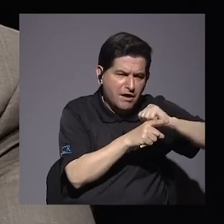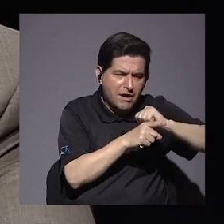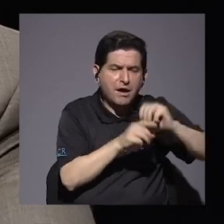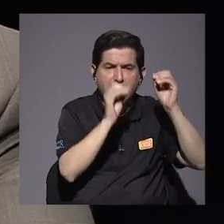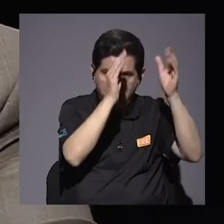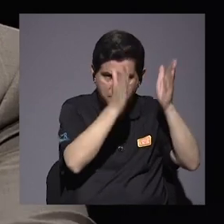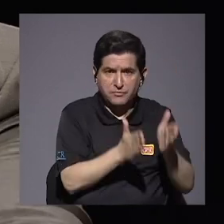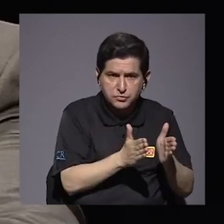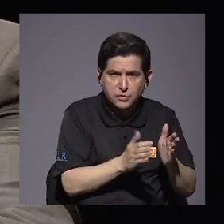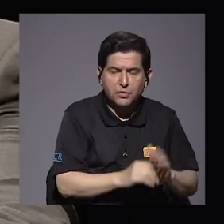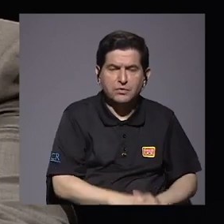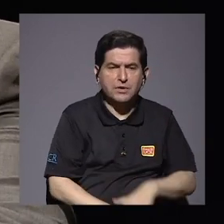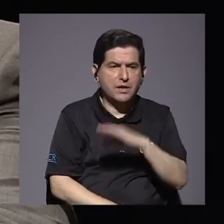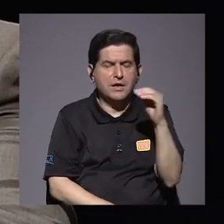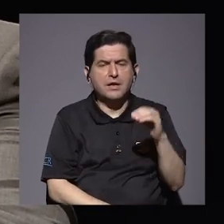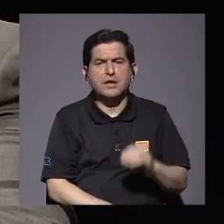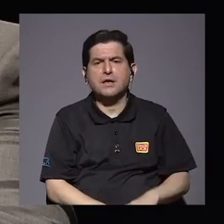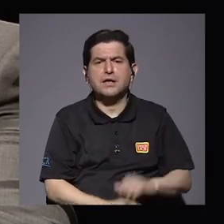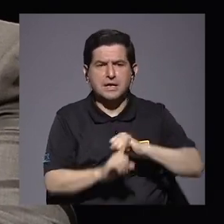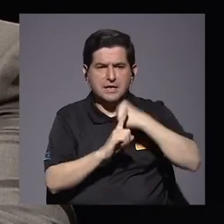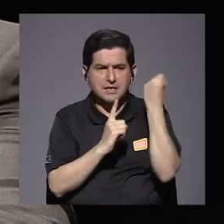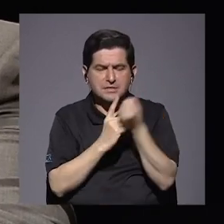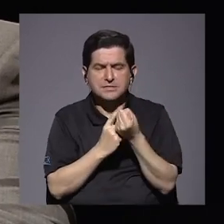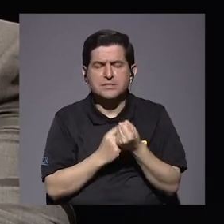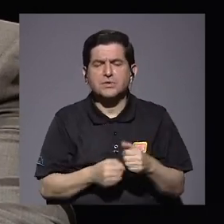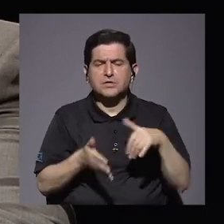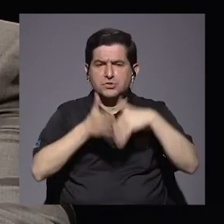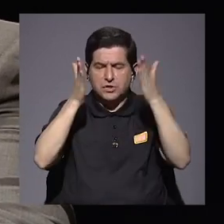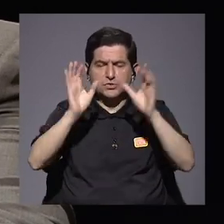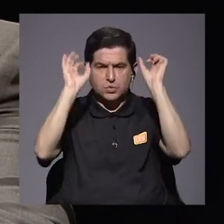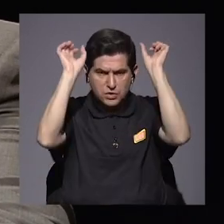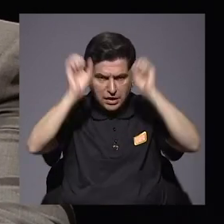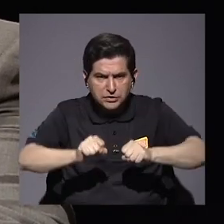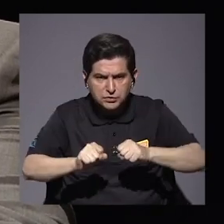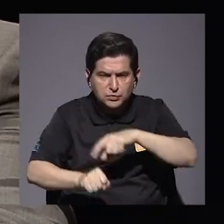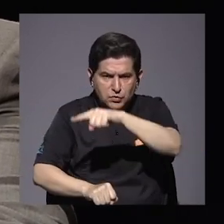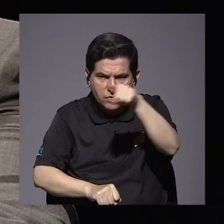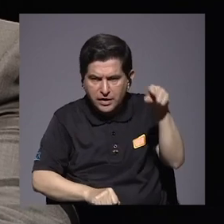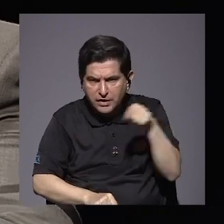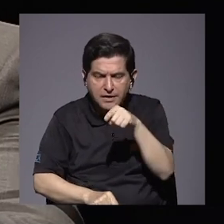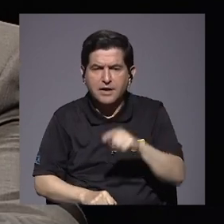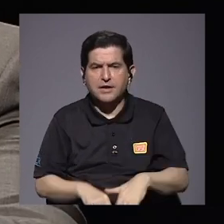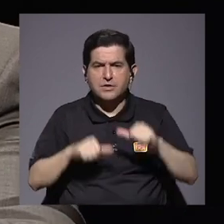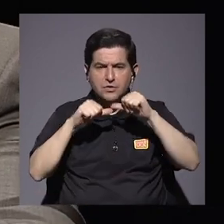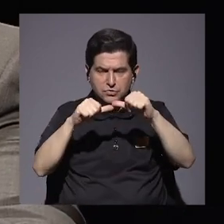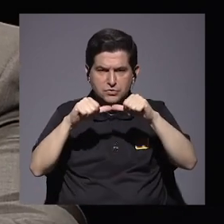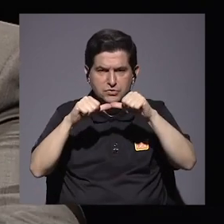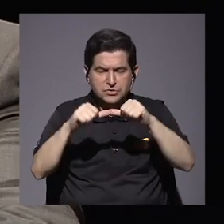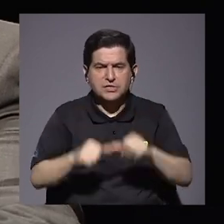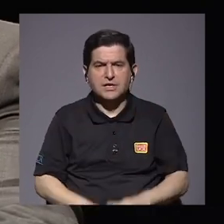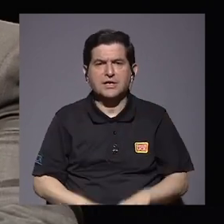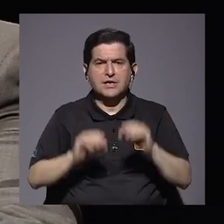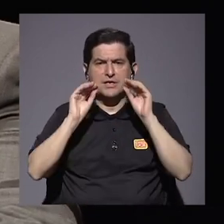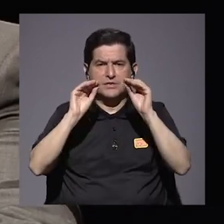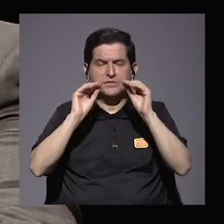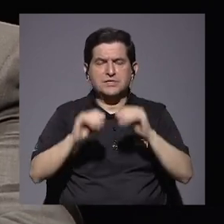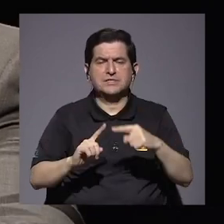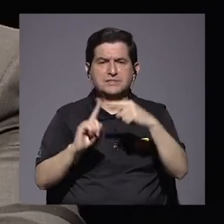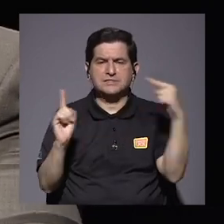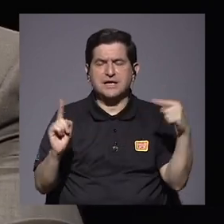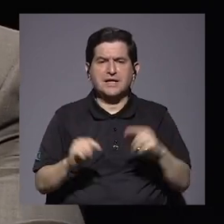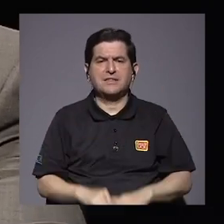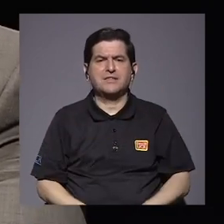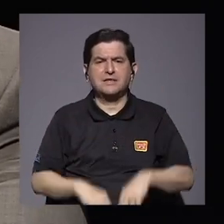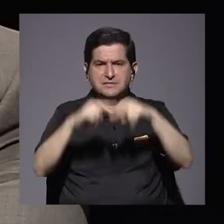a nuestros profesores y por darle las condiciones a nuestros estudiantes para poder seguir ejerciendo la docencia de forma